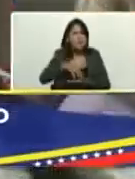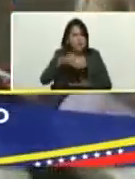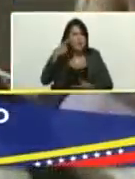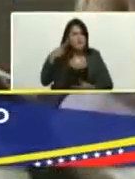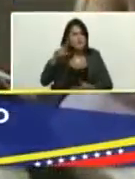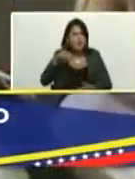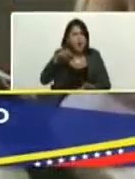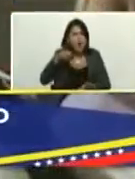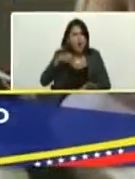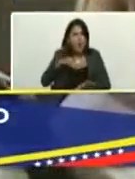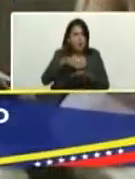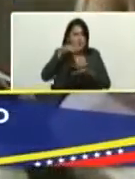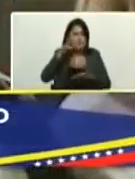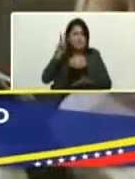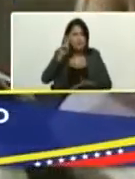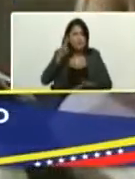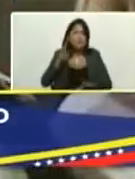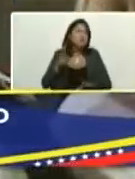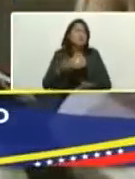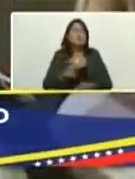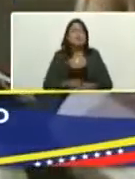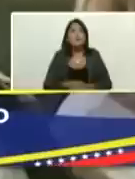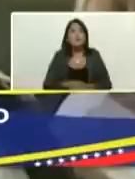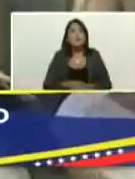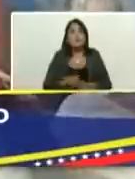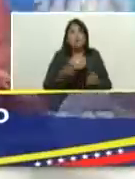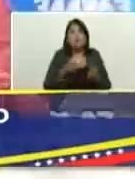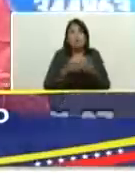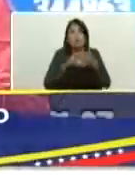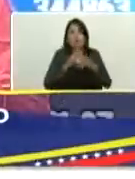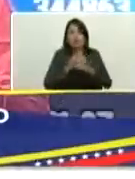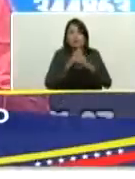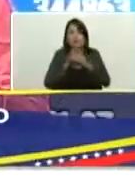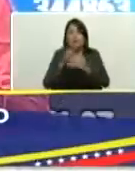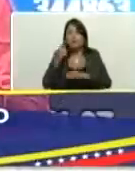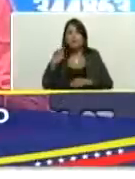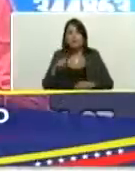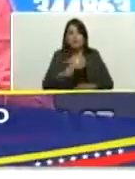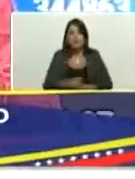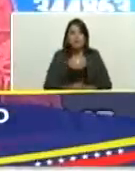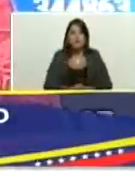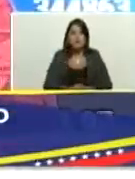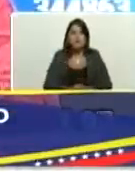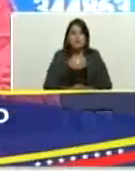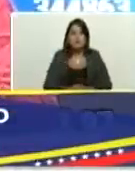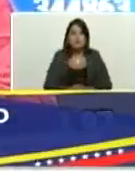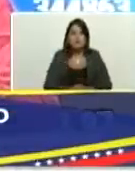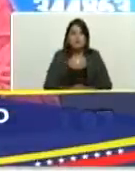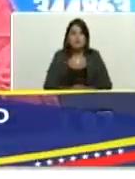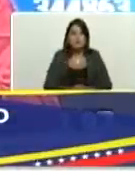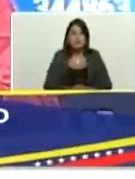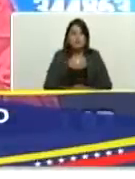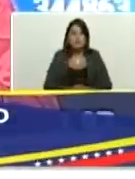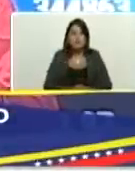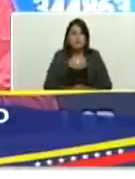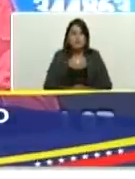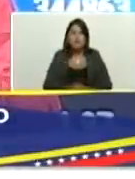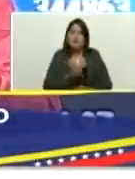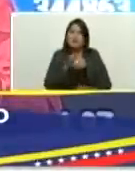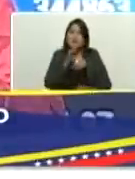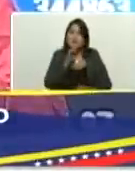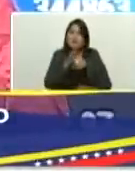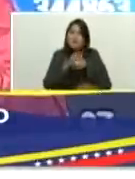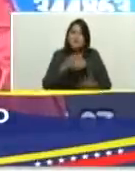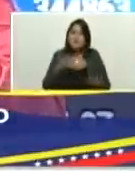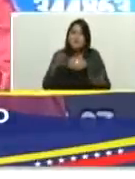y obstáculos. Ese periodo de la refundación que permitió